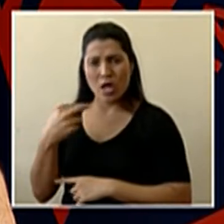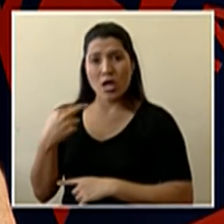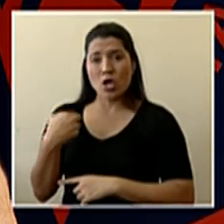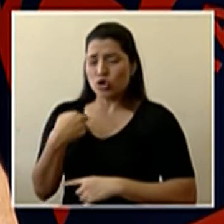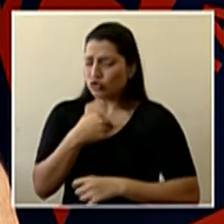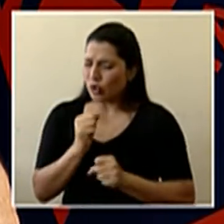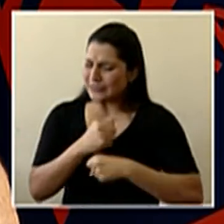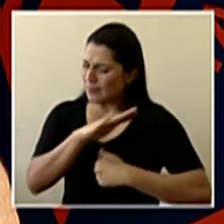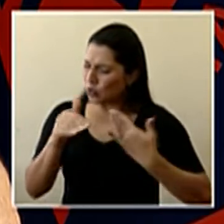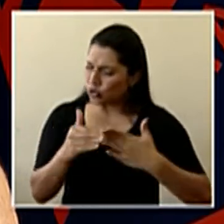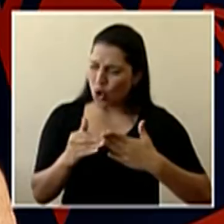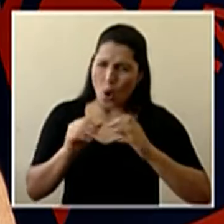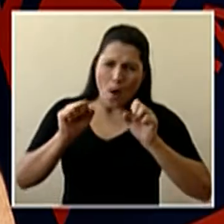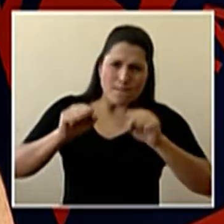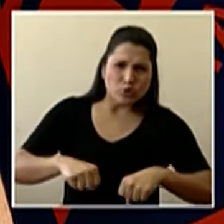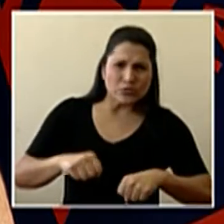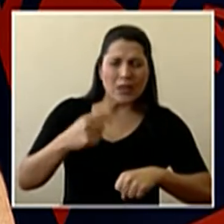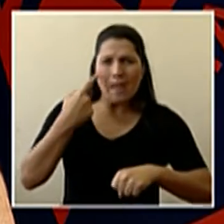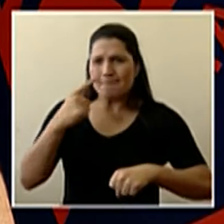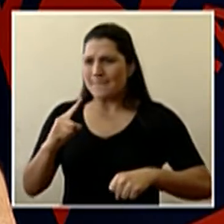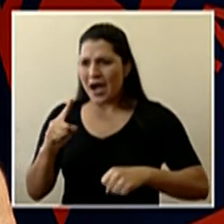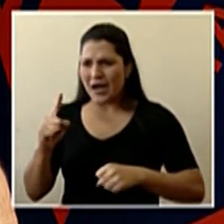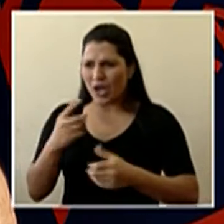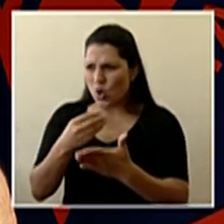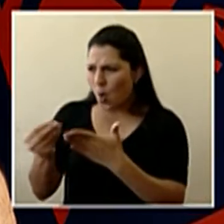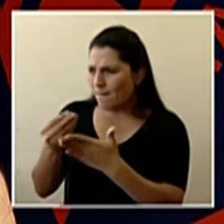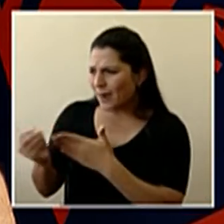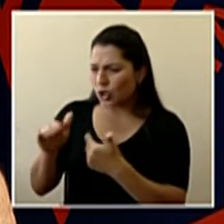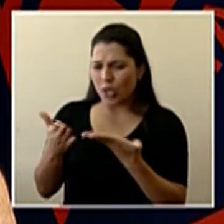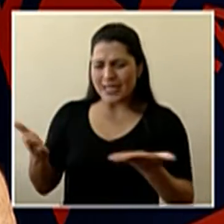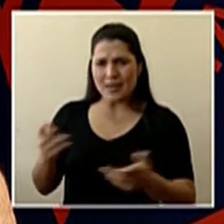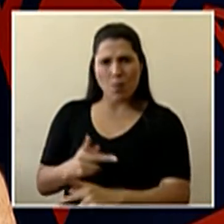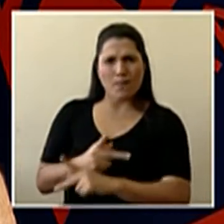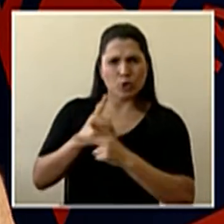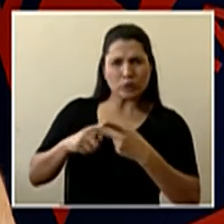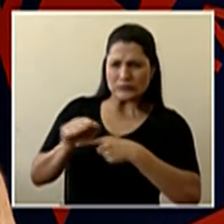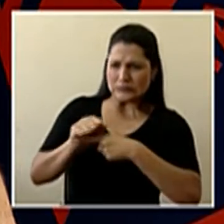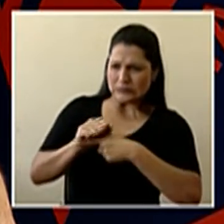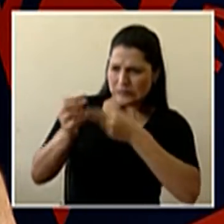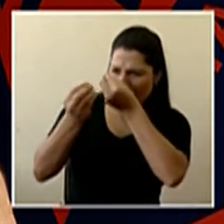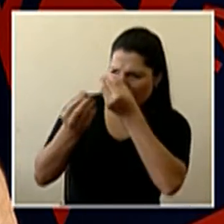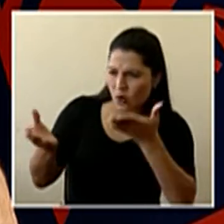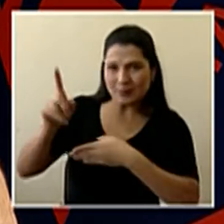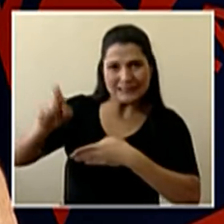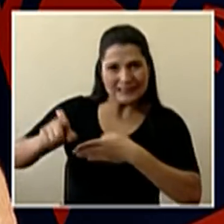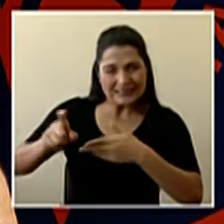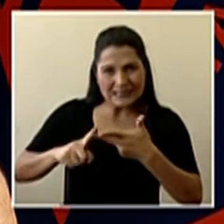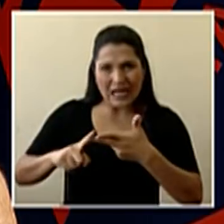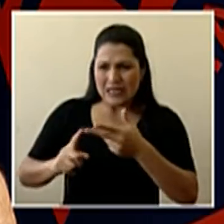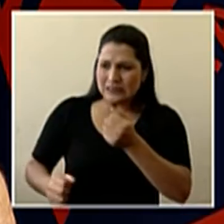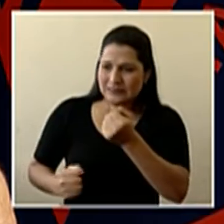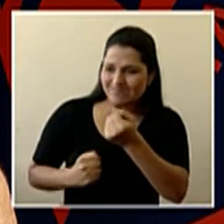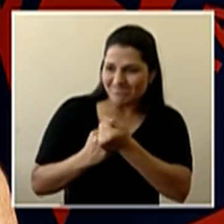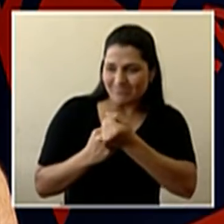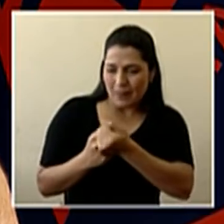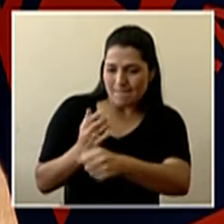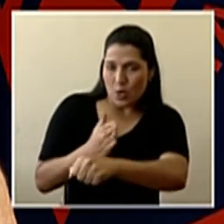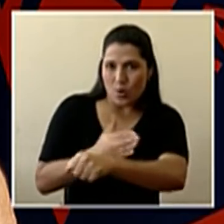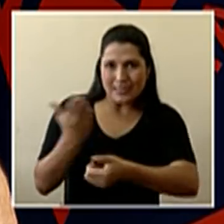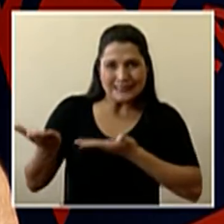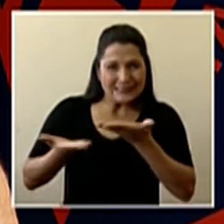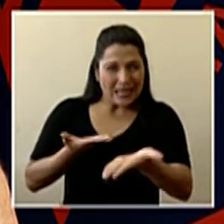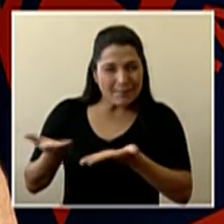conseguir los equipos de protección personal, dar las capacitaciones que sean necesarias, reforzar los servicios como nunca,